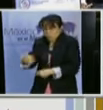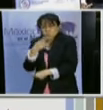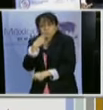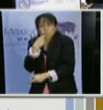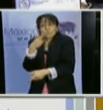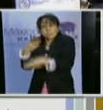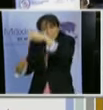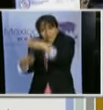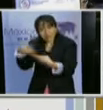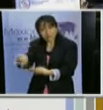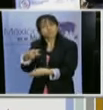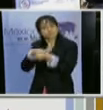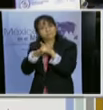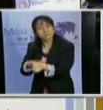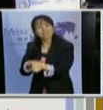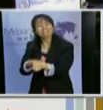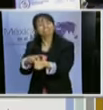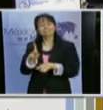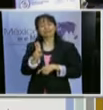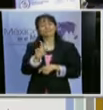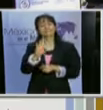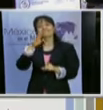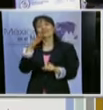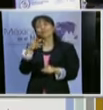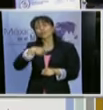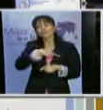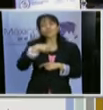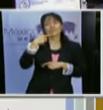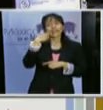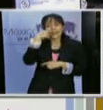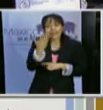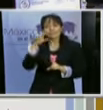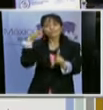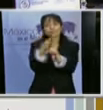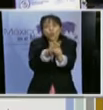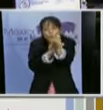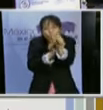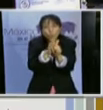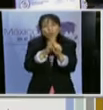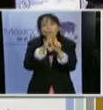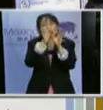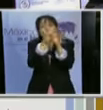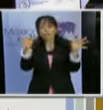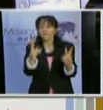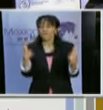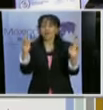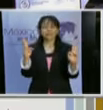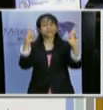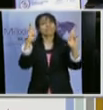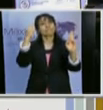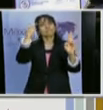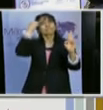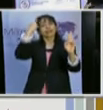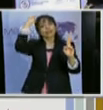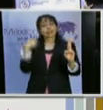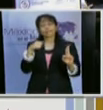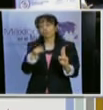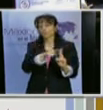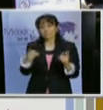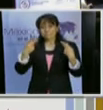que nadie se quede atrás. Es necesario terminar el trabajo incompleto. Para nosotros, las organizaciones de sociedad